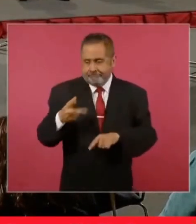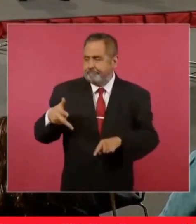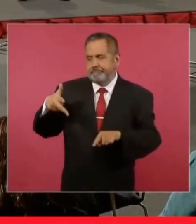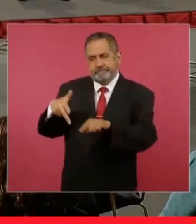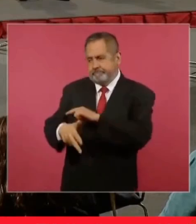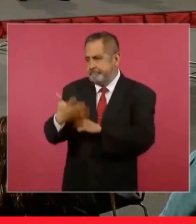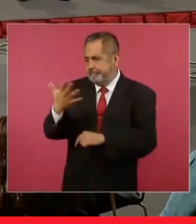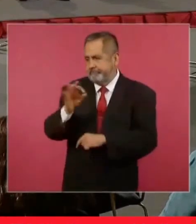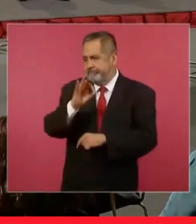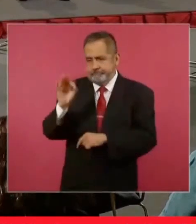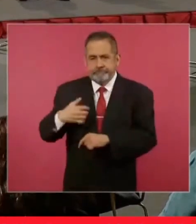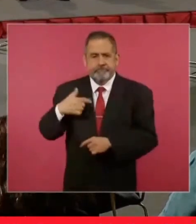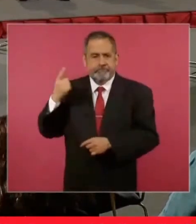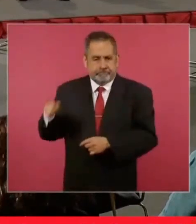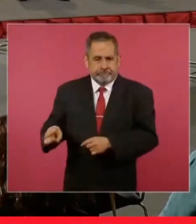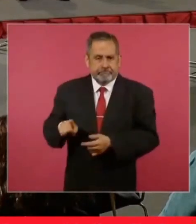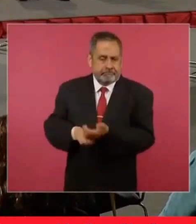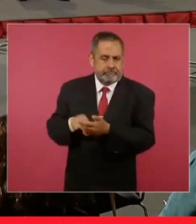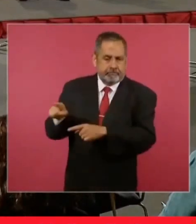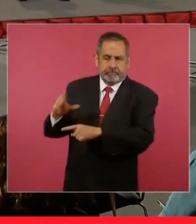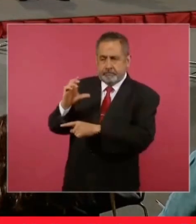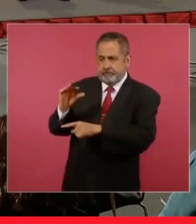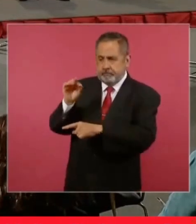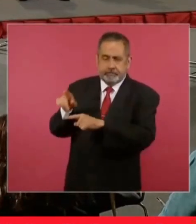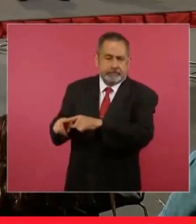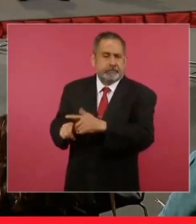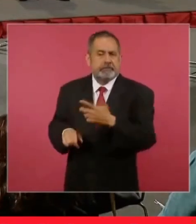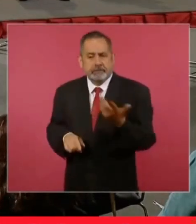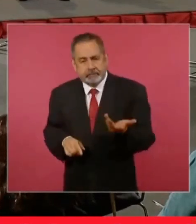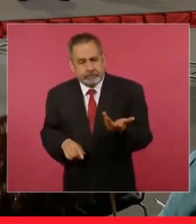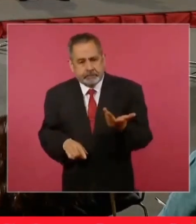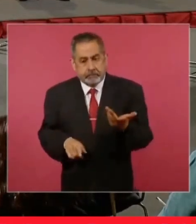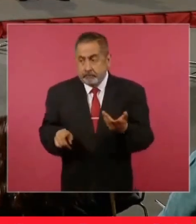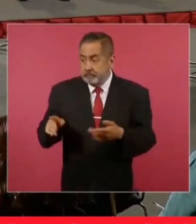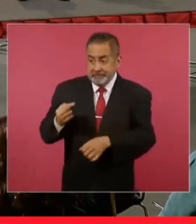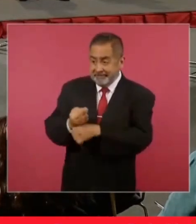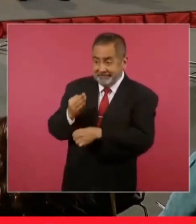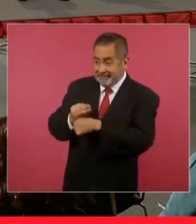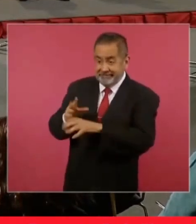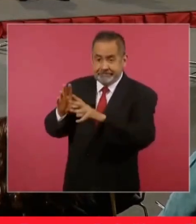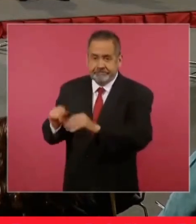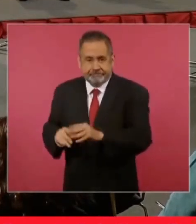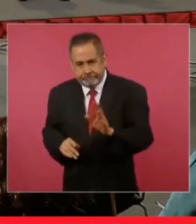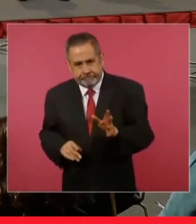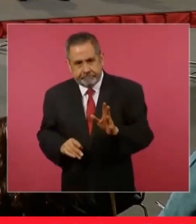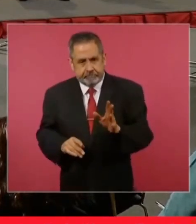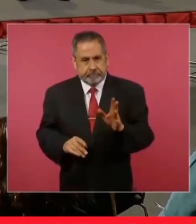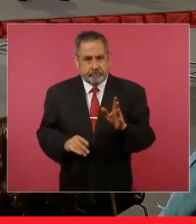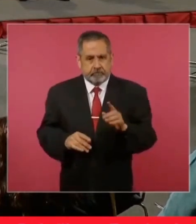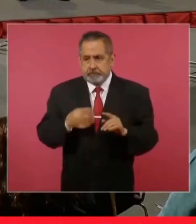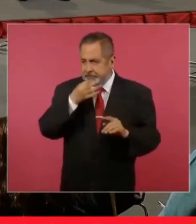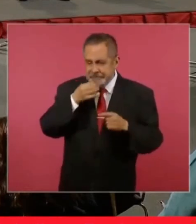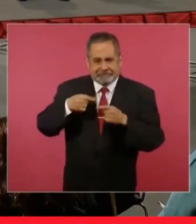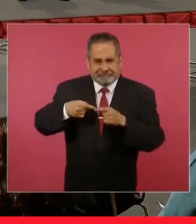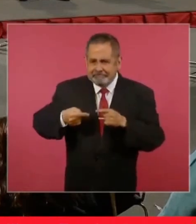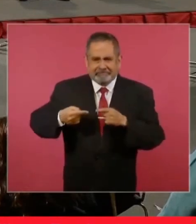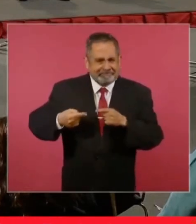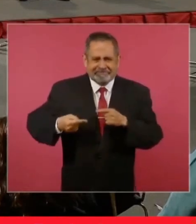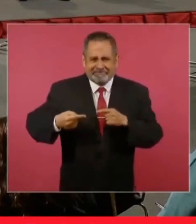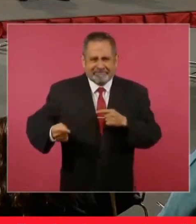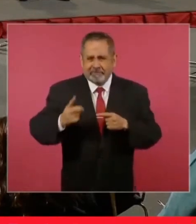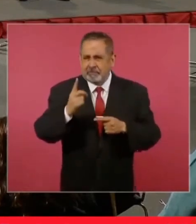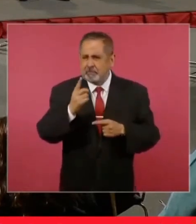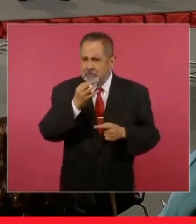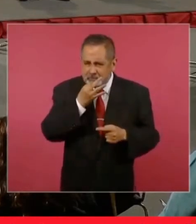día. Lo ordenamos a la Comisión Federal de Electricidad, obviamente no en ese momento, como les digo, es instante a instante,